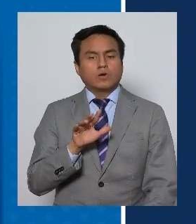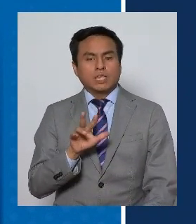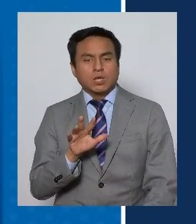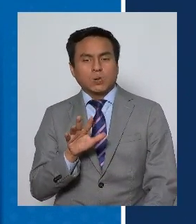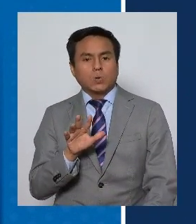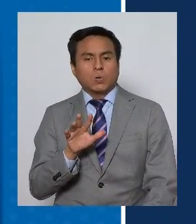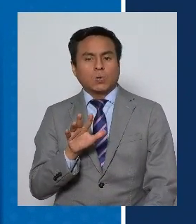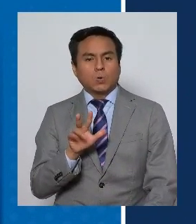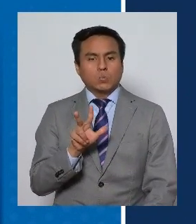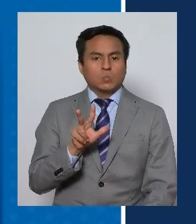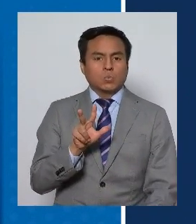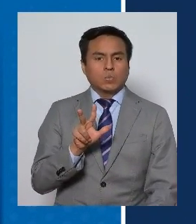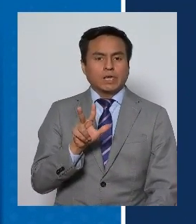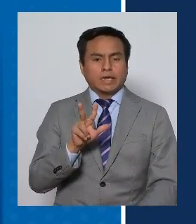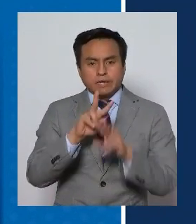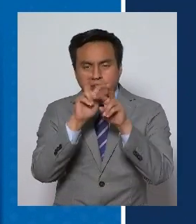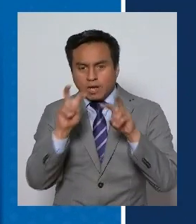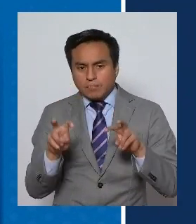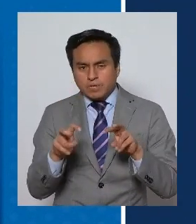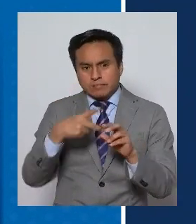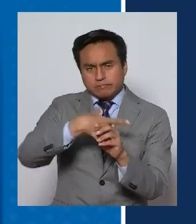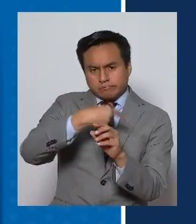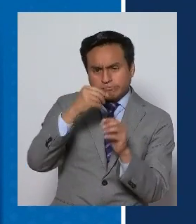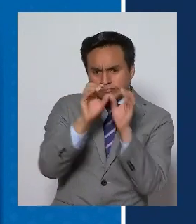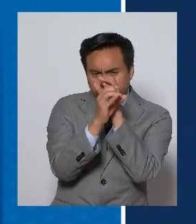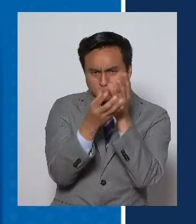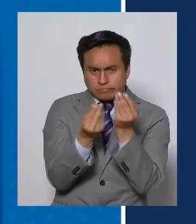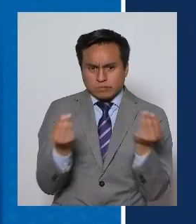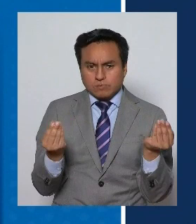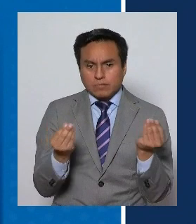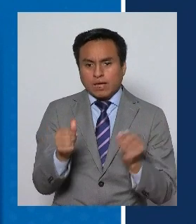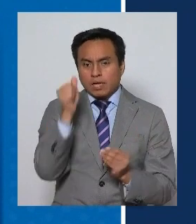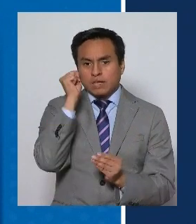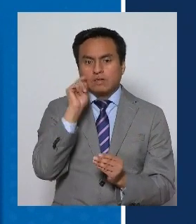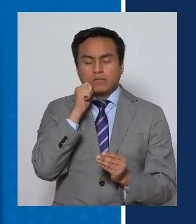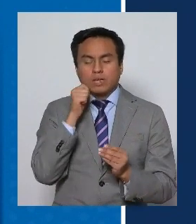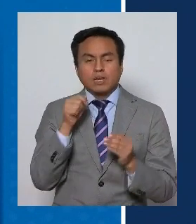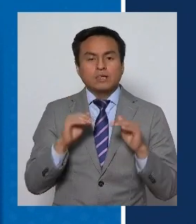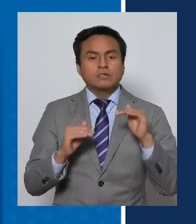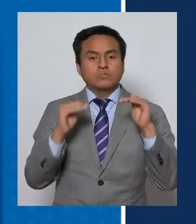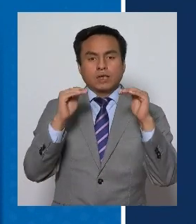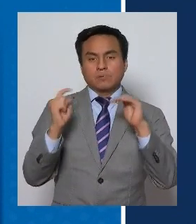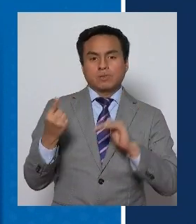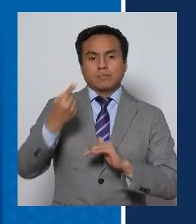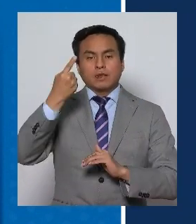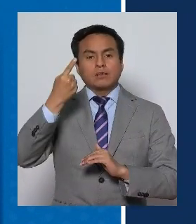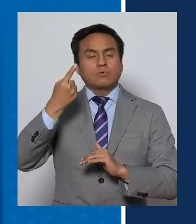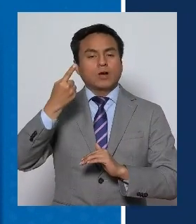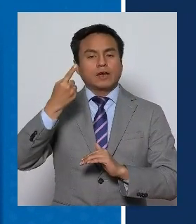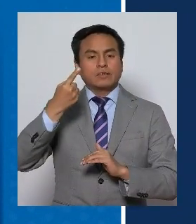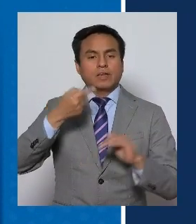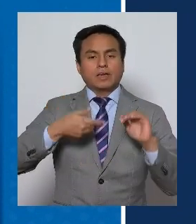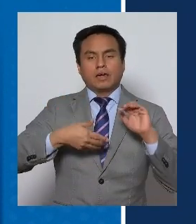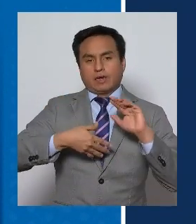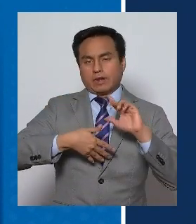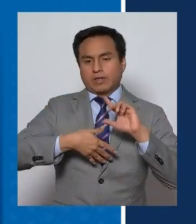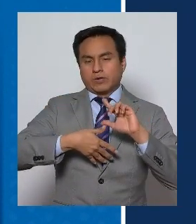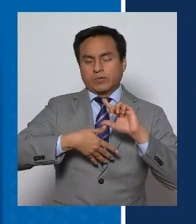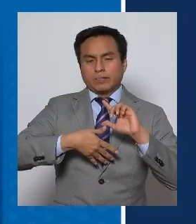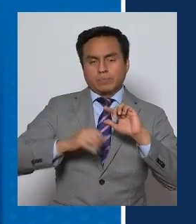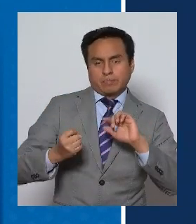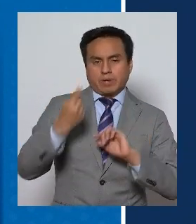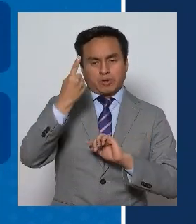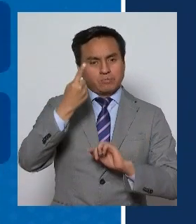471.758 exámenes. Esto, tal como lo mencioné el día de ayer, nos sitúa dentro del primer lugar en nuestra región.